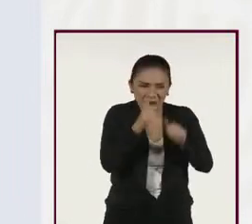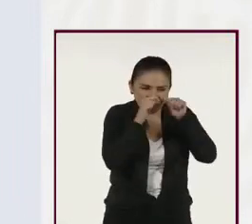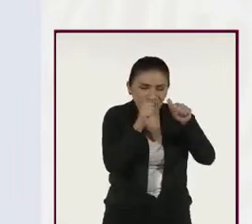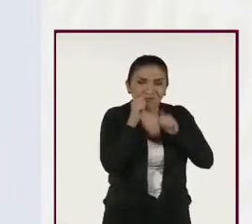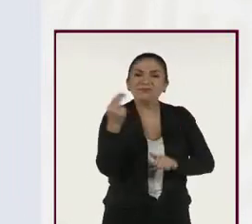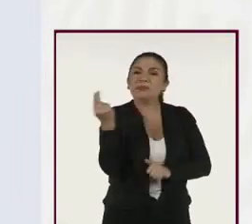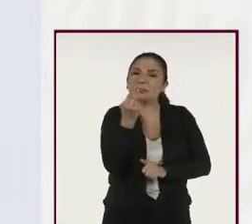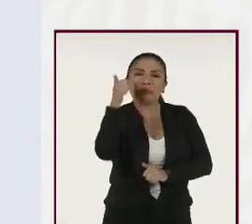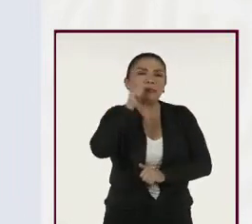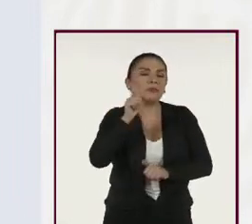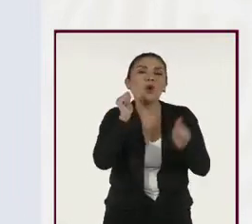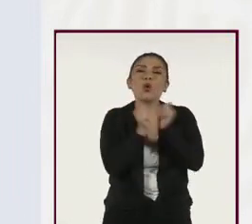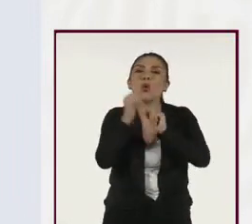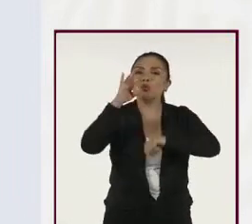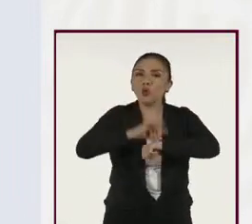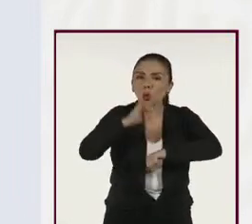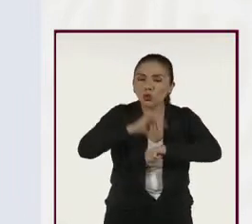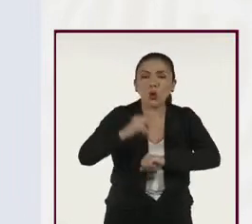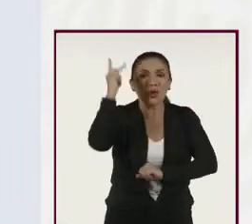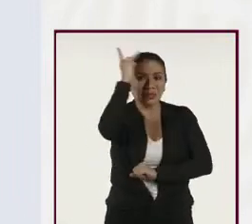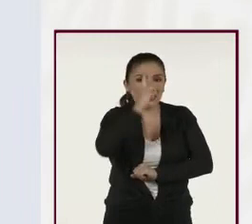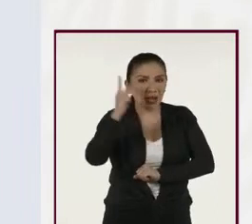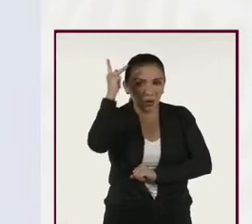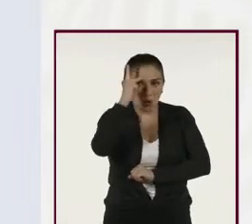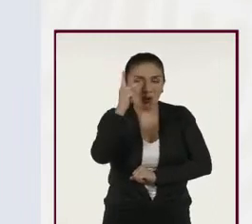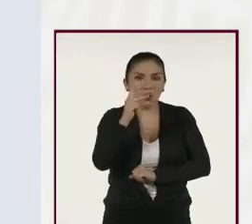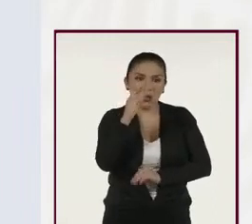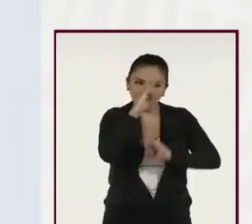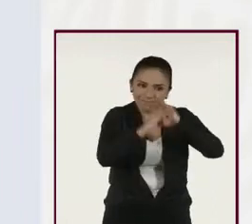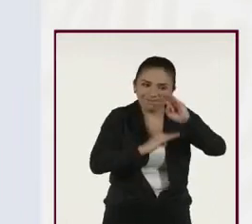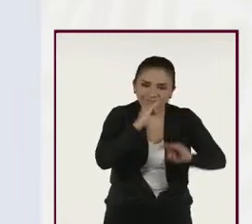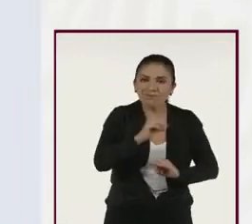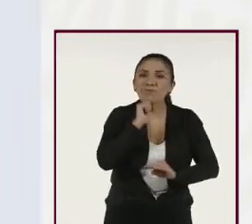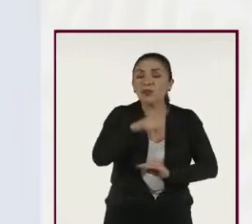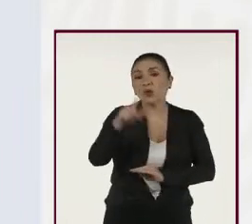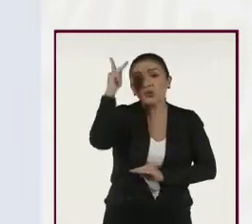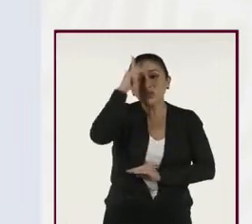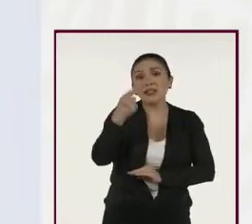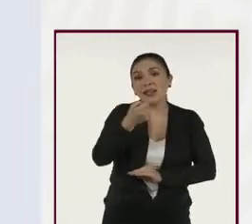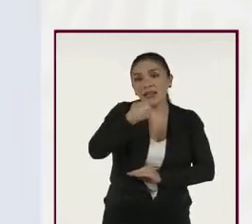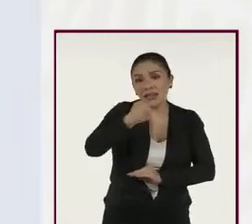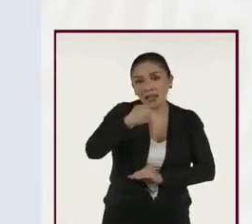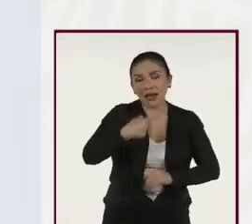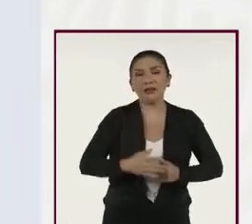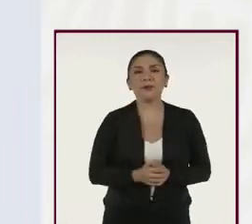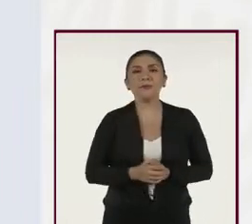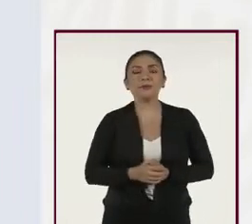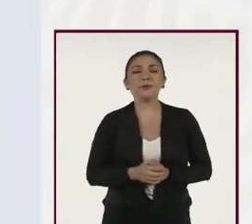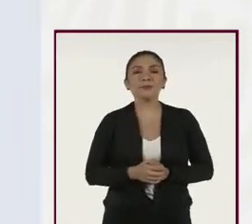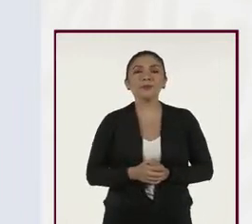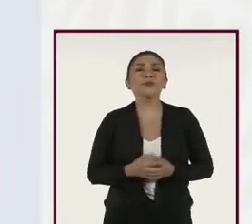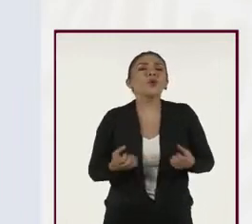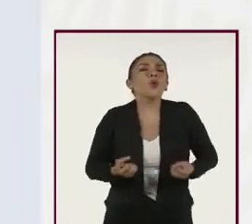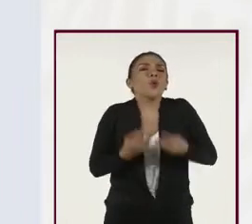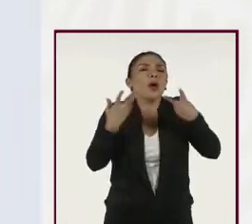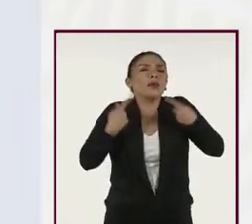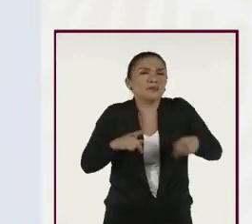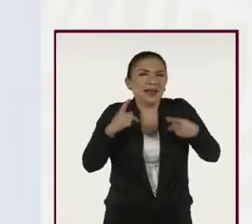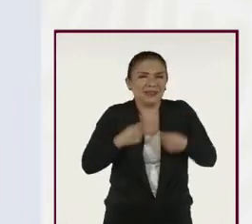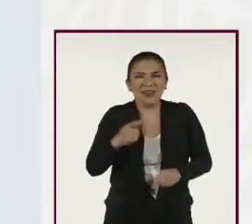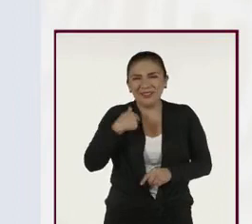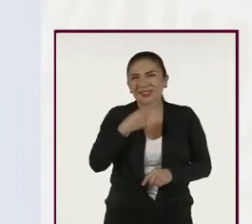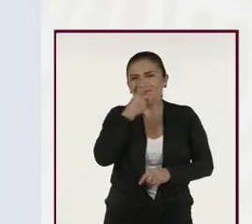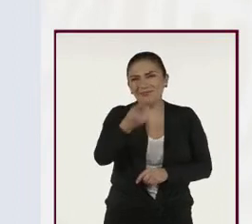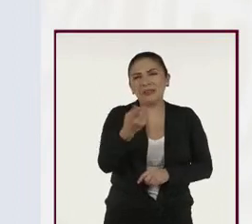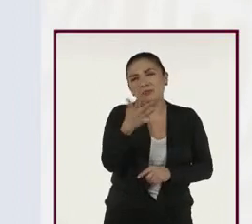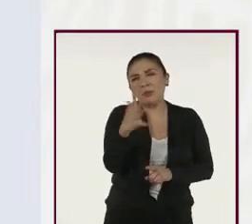siempre requieren la intervención médica, psicoterapéutica y psiquiátrica. El porcentaje de pacientes que platicábamos